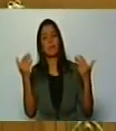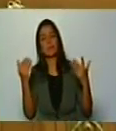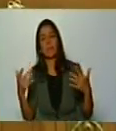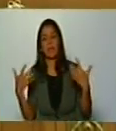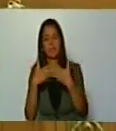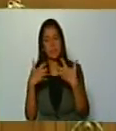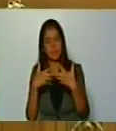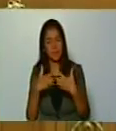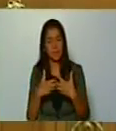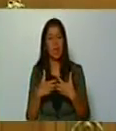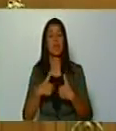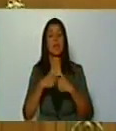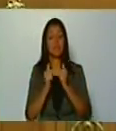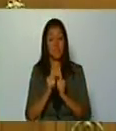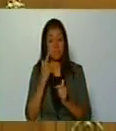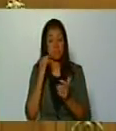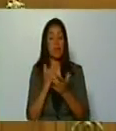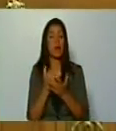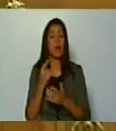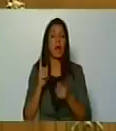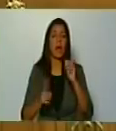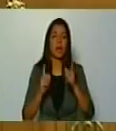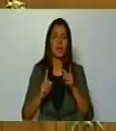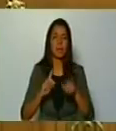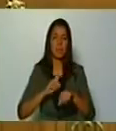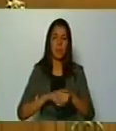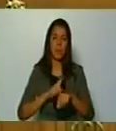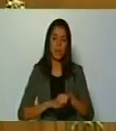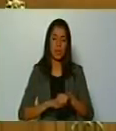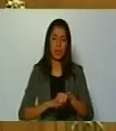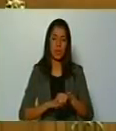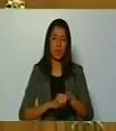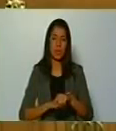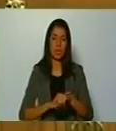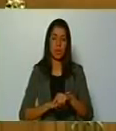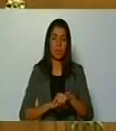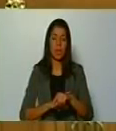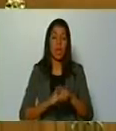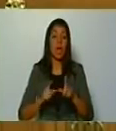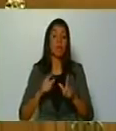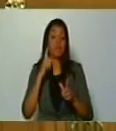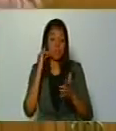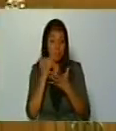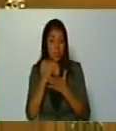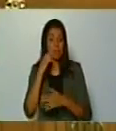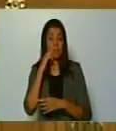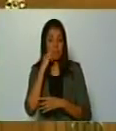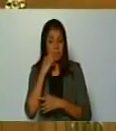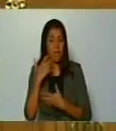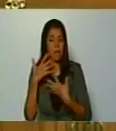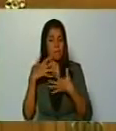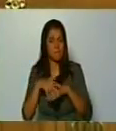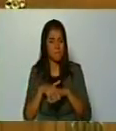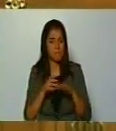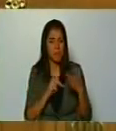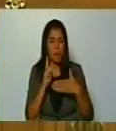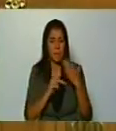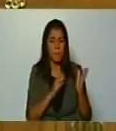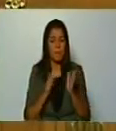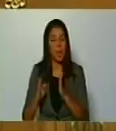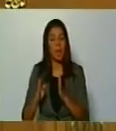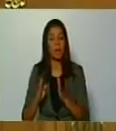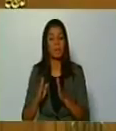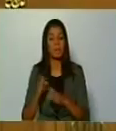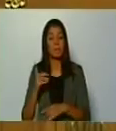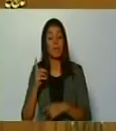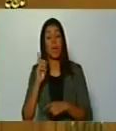varias escenas de violencia, varios momentos o hechos que se configuraron. Entre ellos